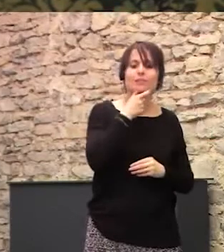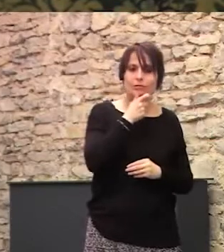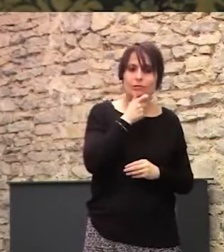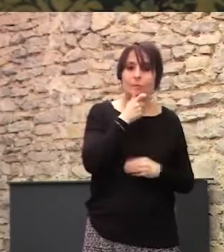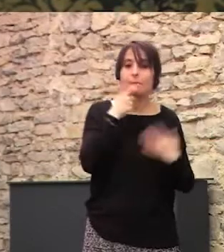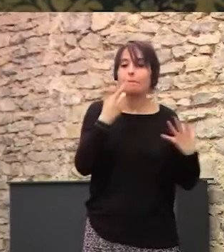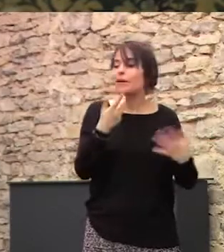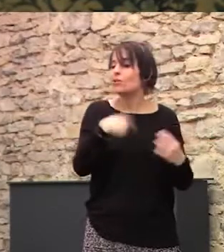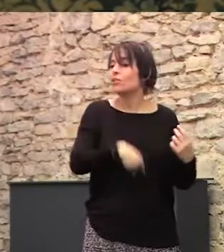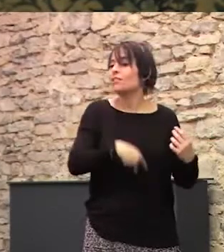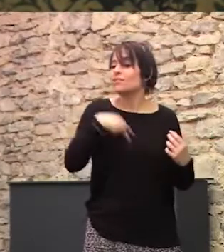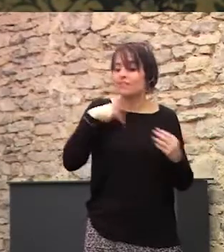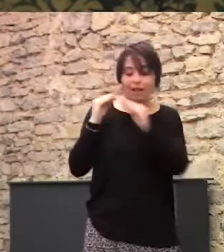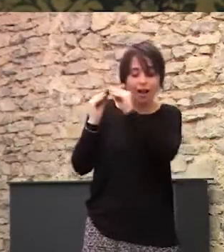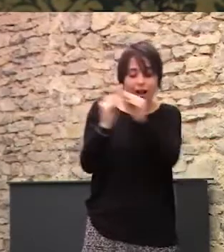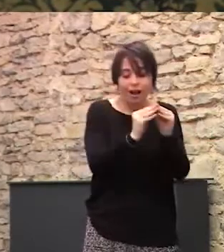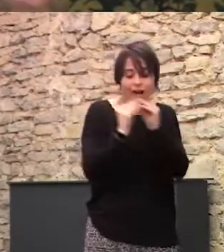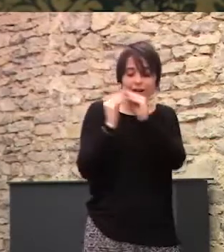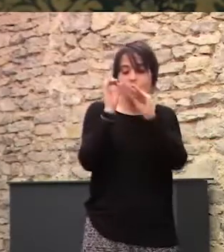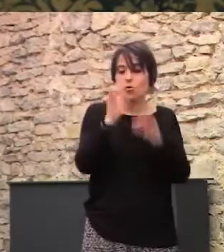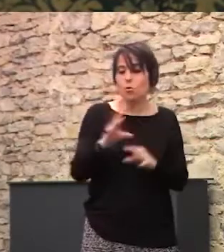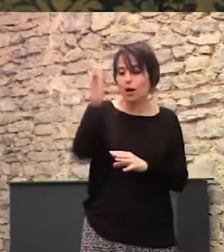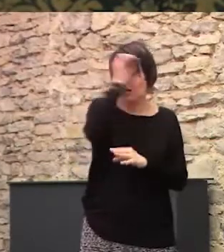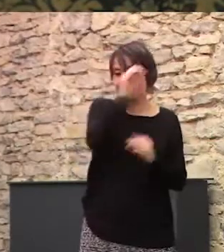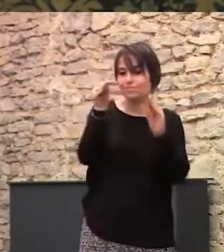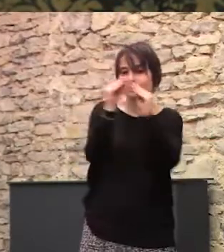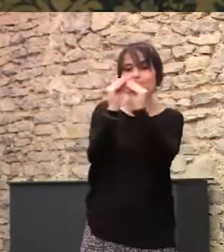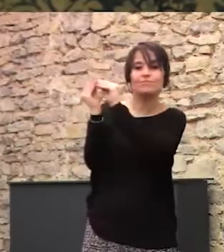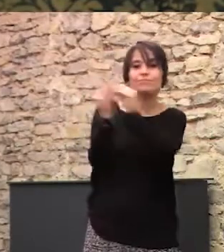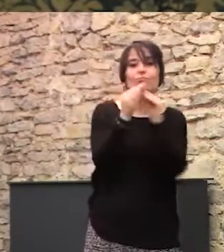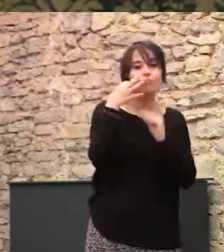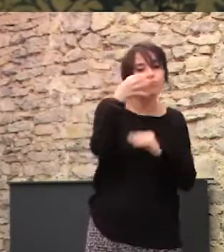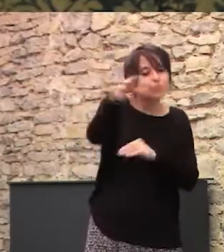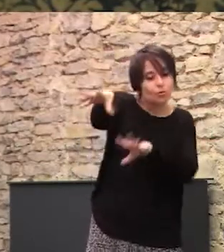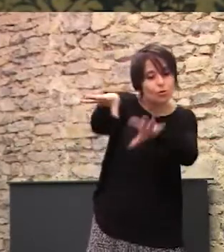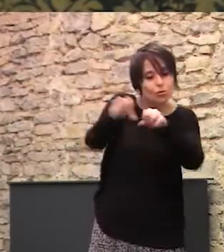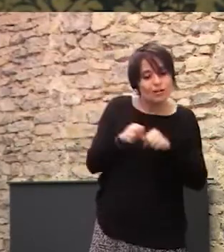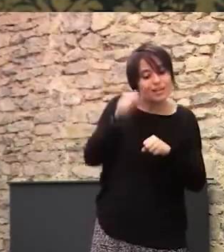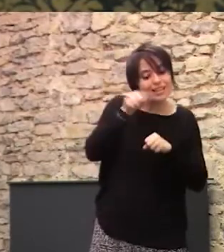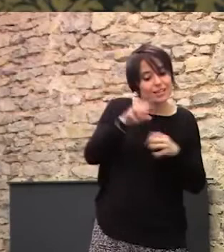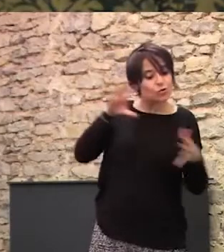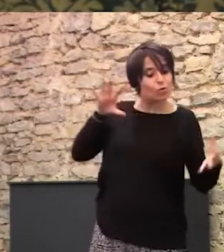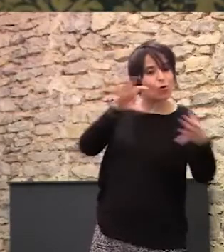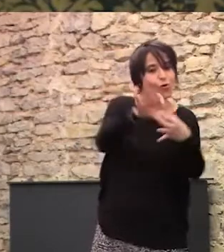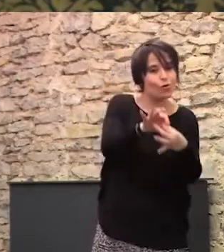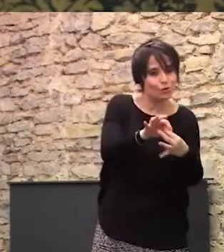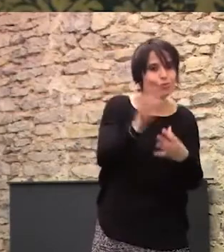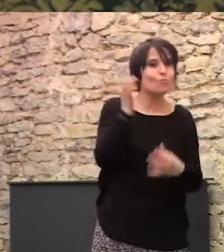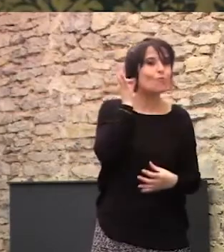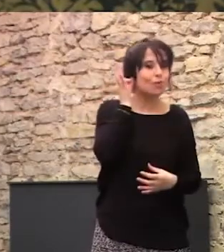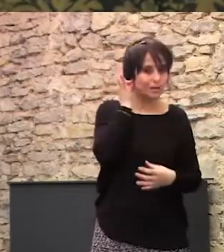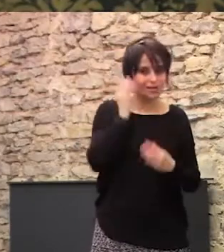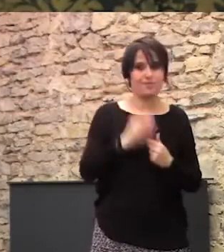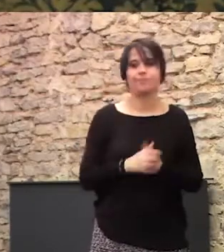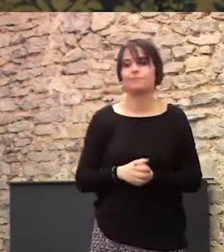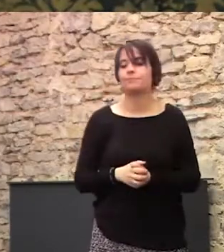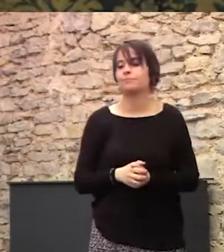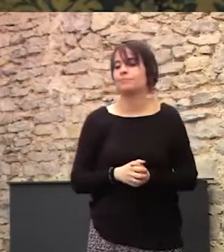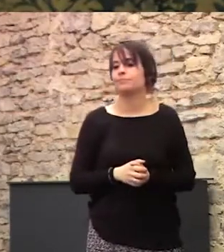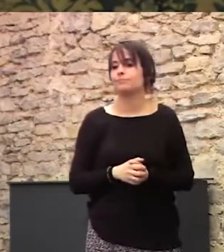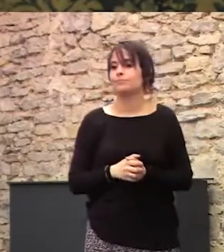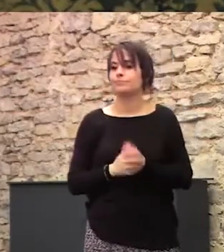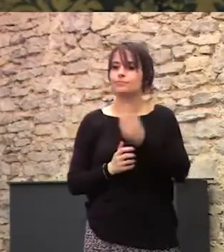tenían esta historia de colonización y eso era lo que las articulaba, ¿no? Entonces ahí.